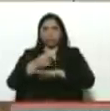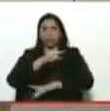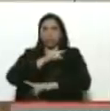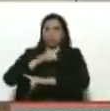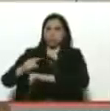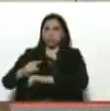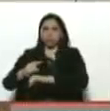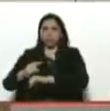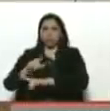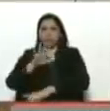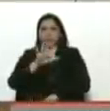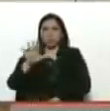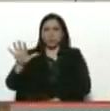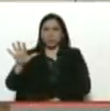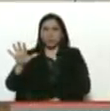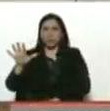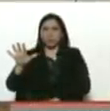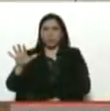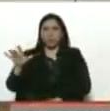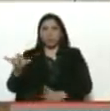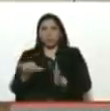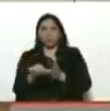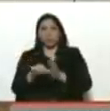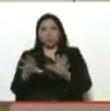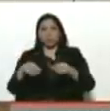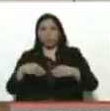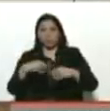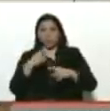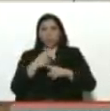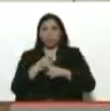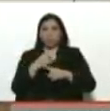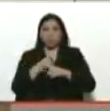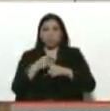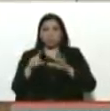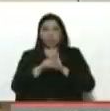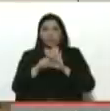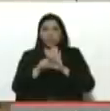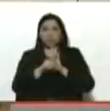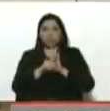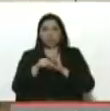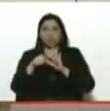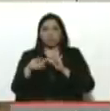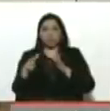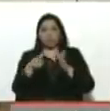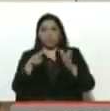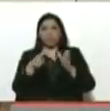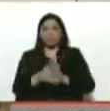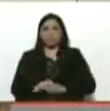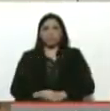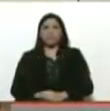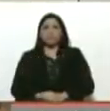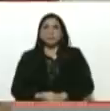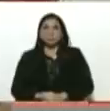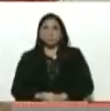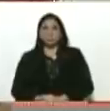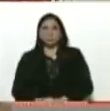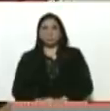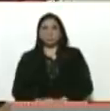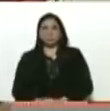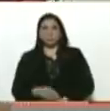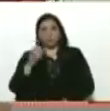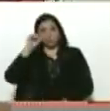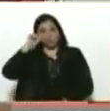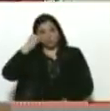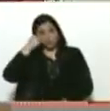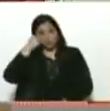sentencia 155, donde asume las competencias del legislativo por estar en desacato. Recuerden que el